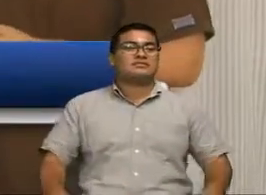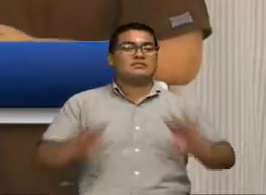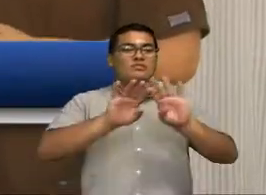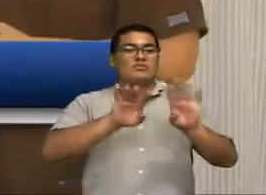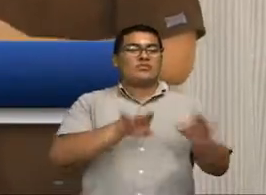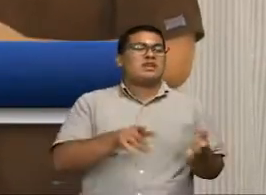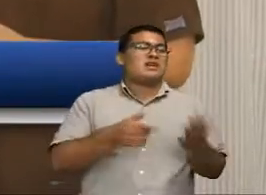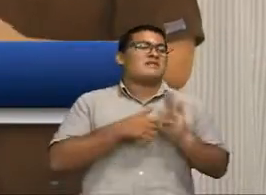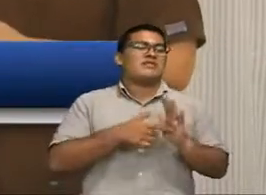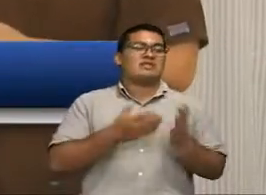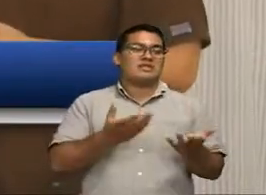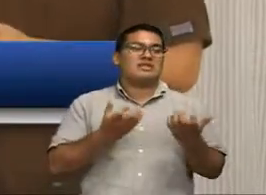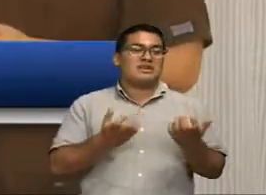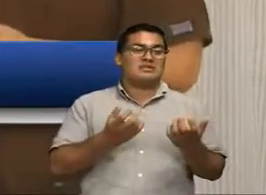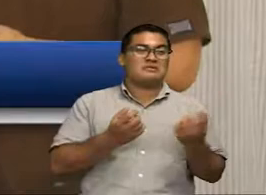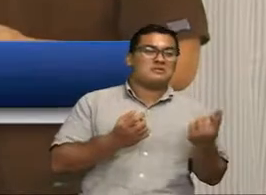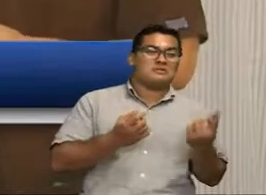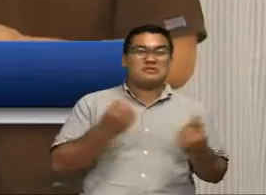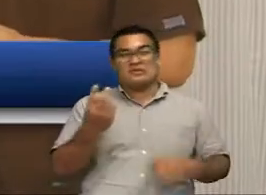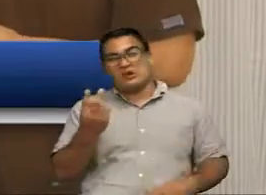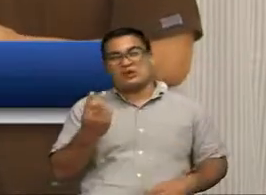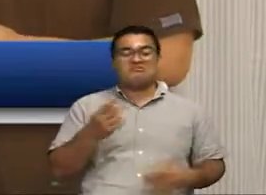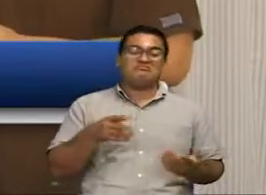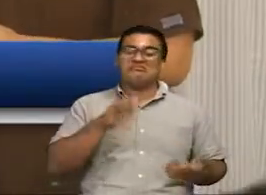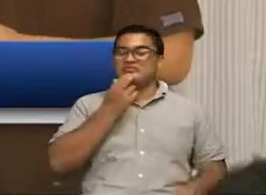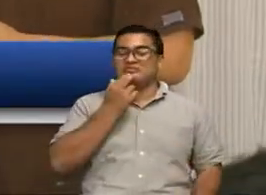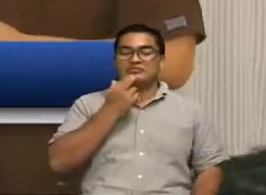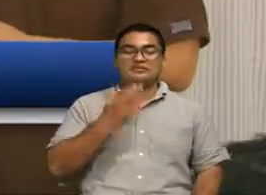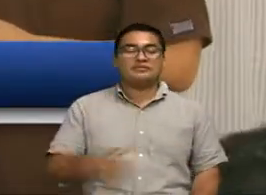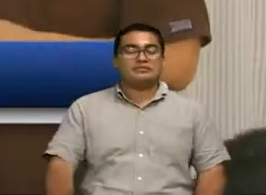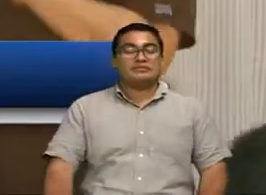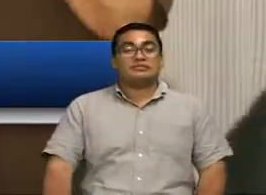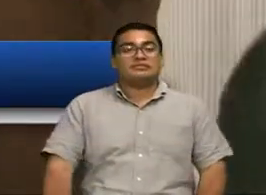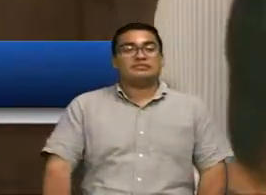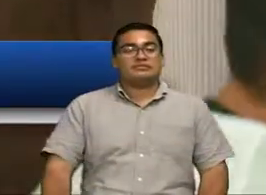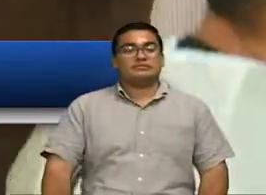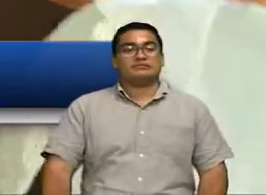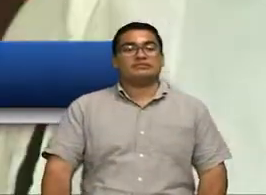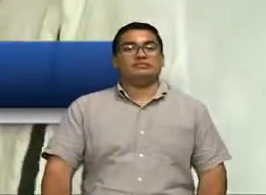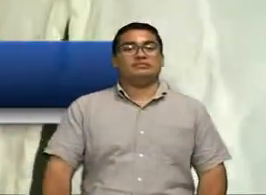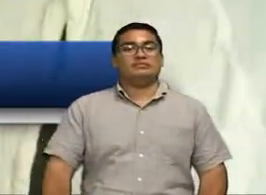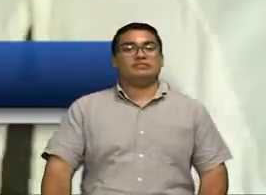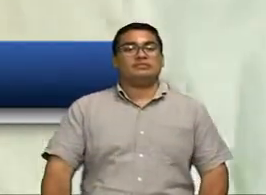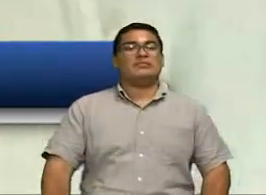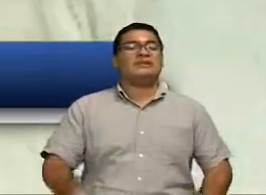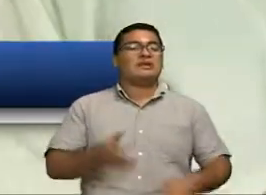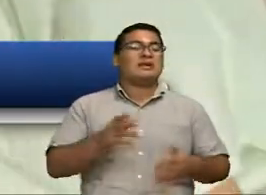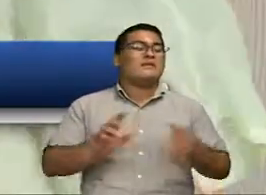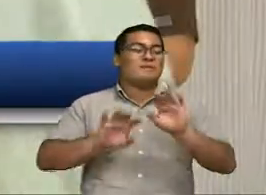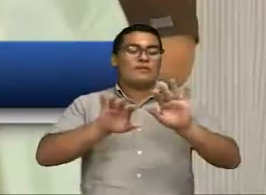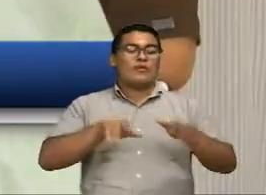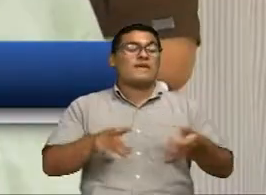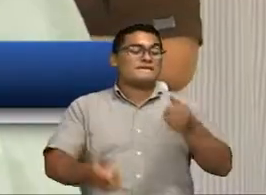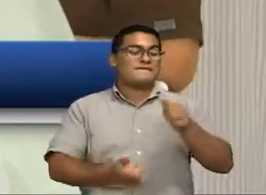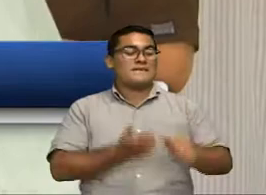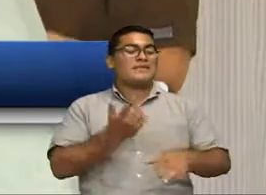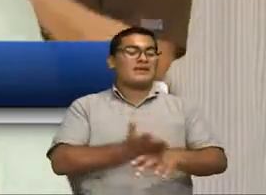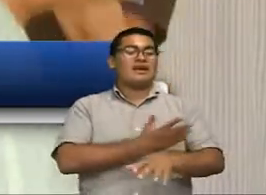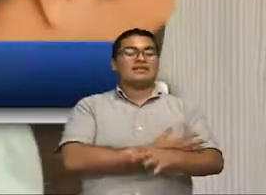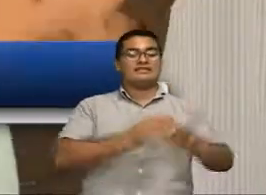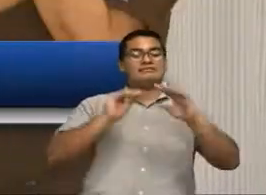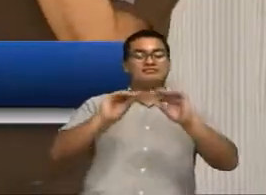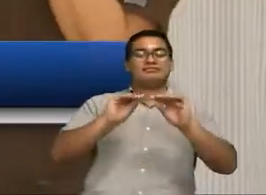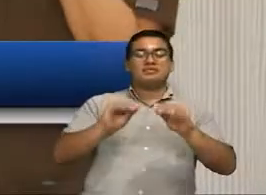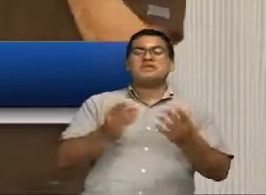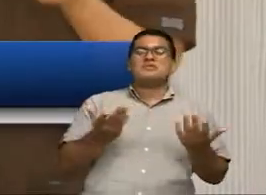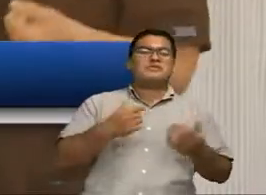por ejemplo, para que sea más rápido el proceso. Es que nosotros le enseñamos todas las posiciones y ella es la que va a decidir si